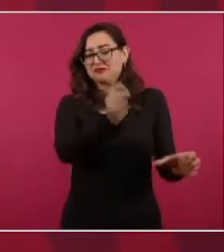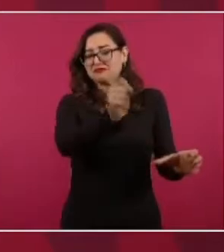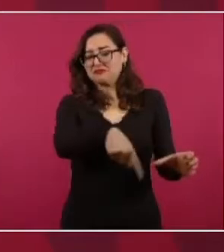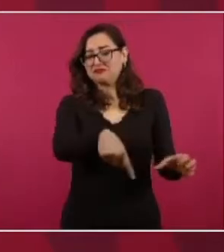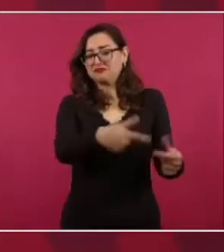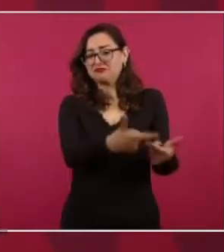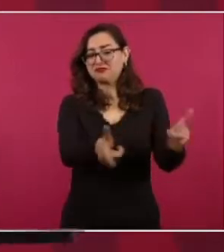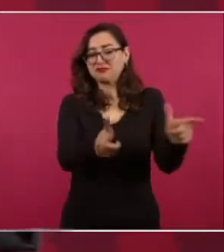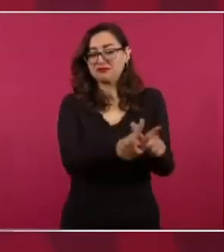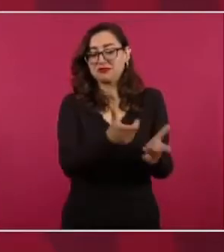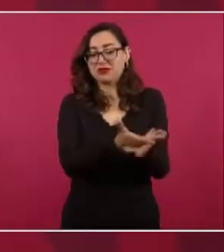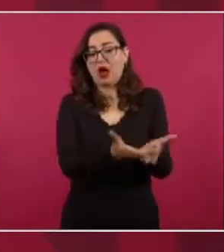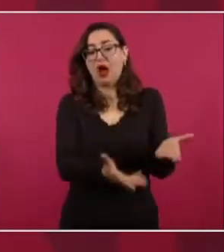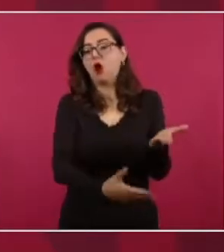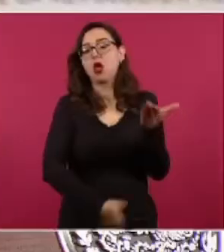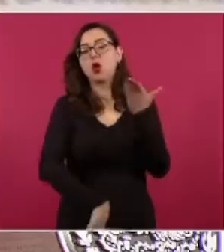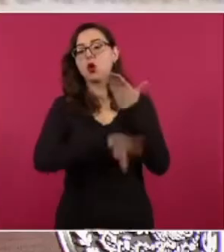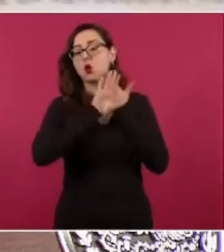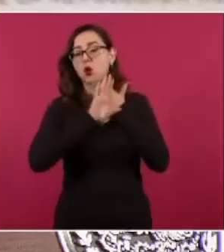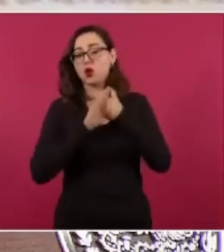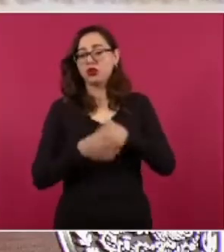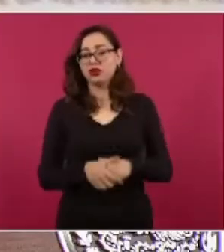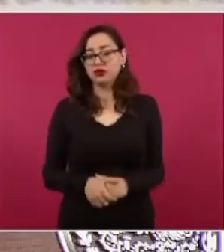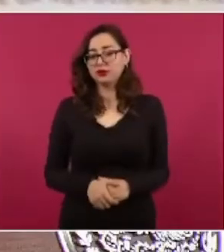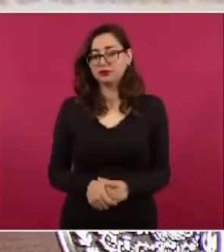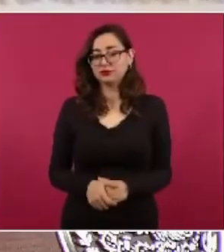Y ahora pues